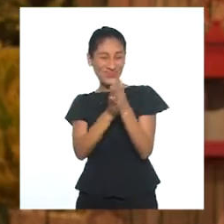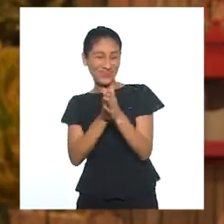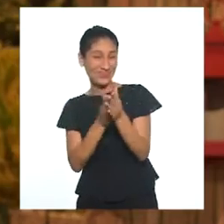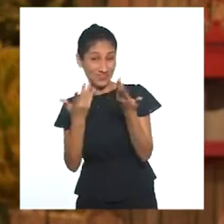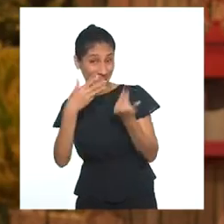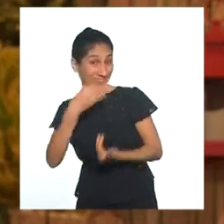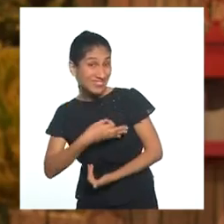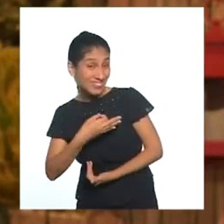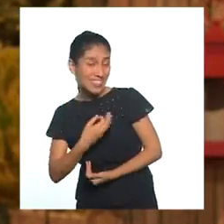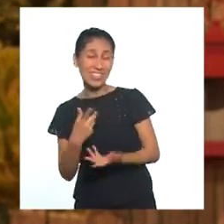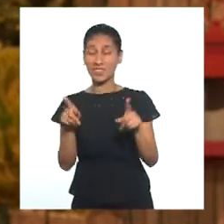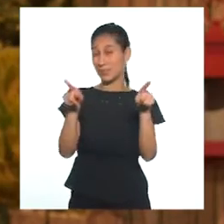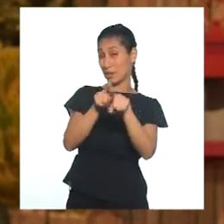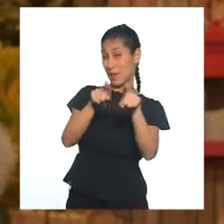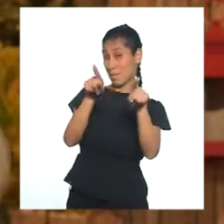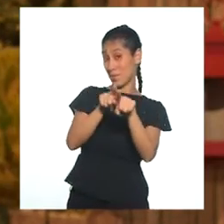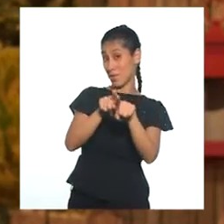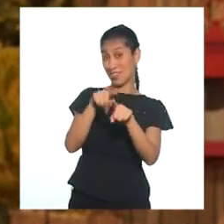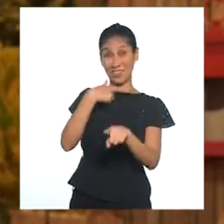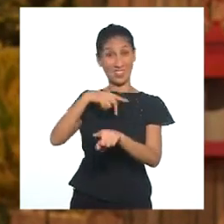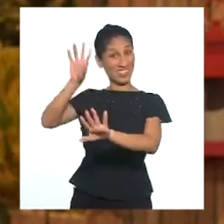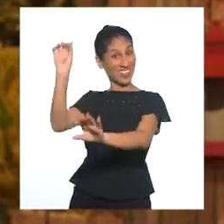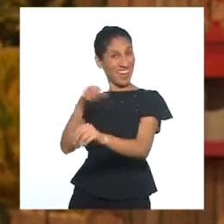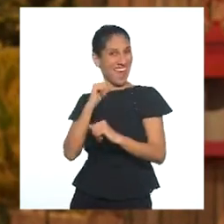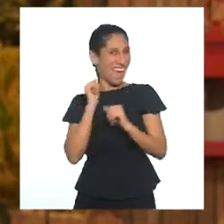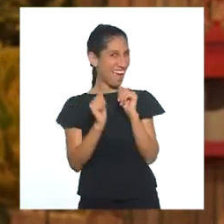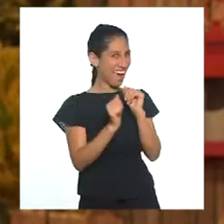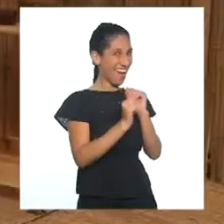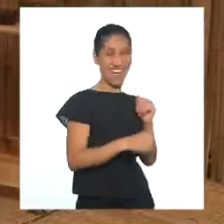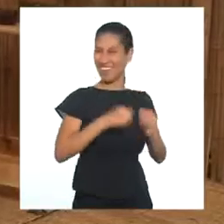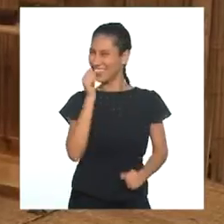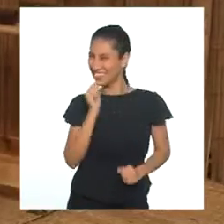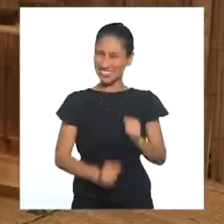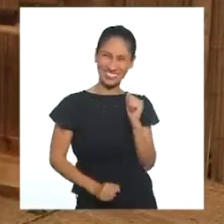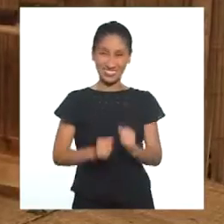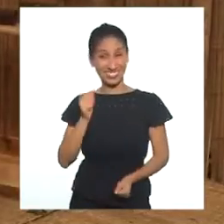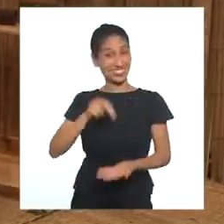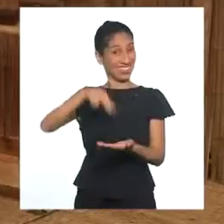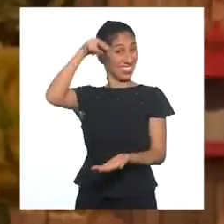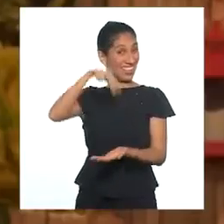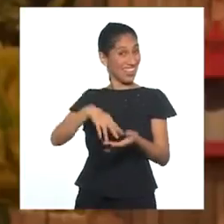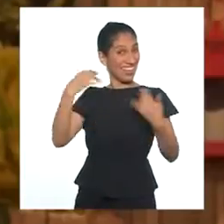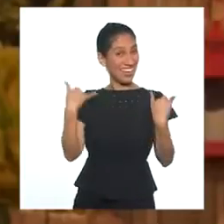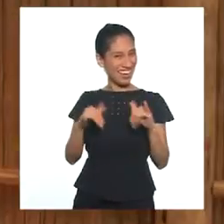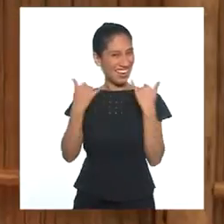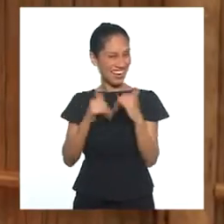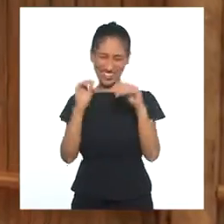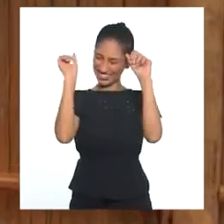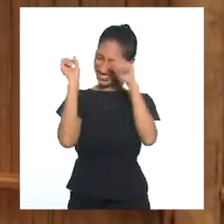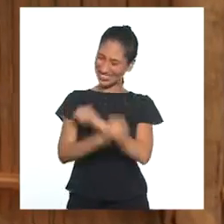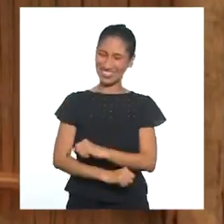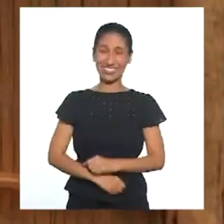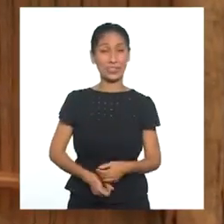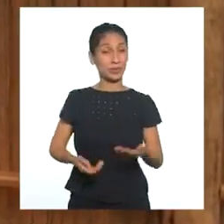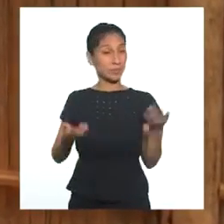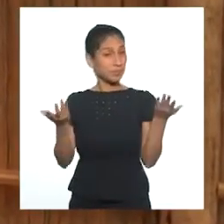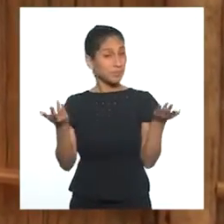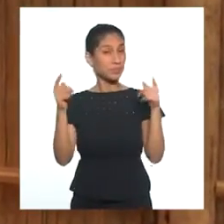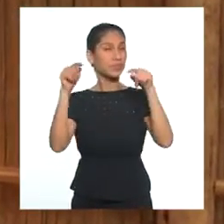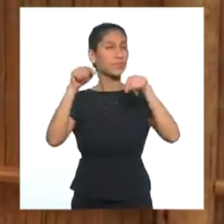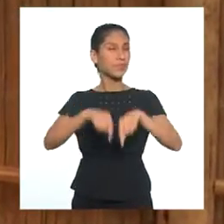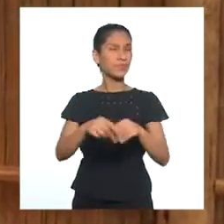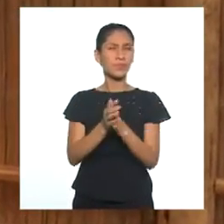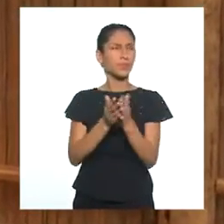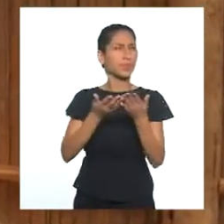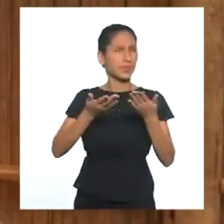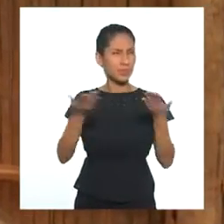Y supongo que también nos encanta mover el cuerpo, correr, saltar y jugar. ¡Así es, Miki!